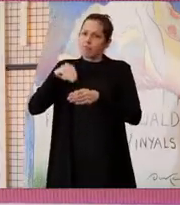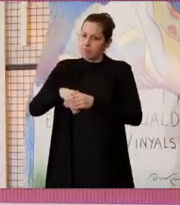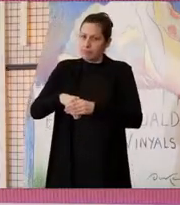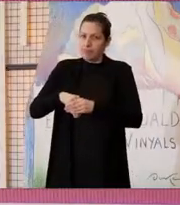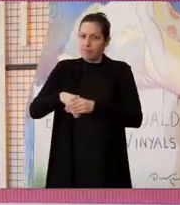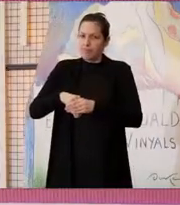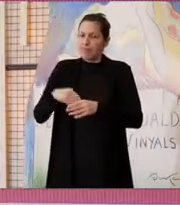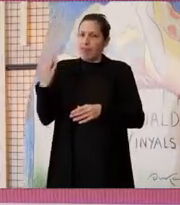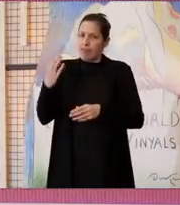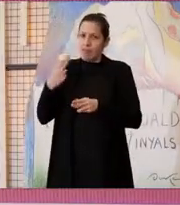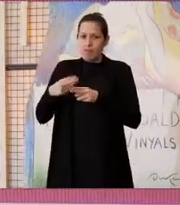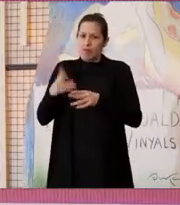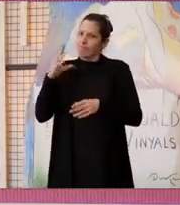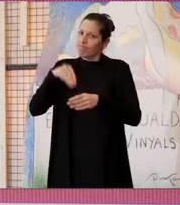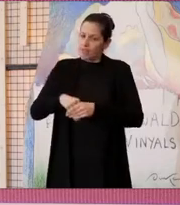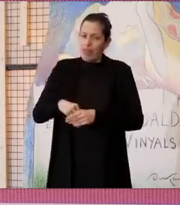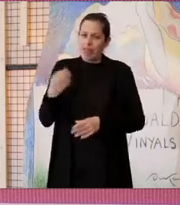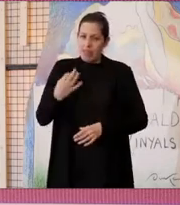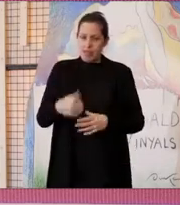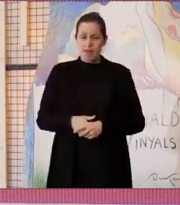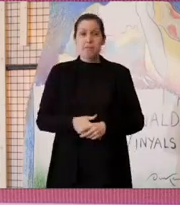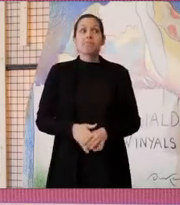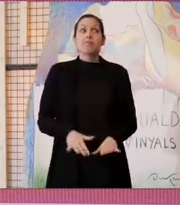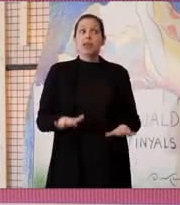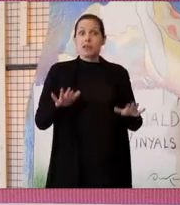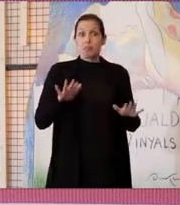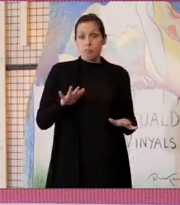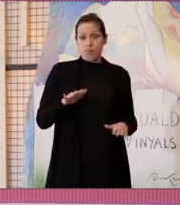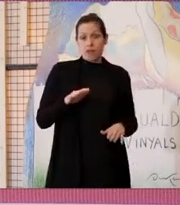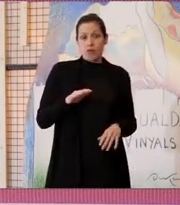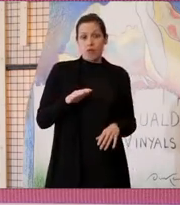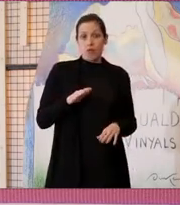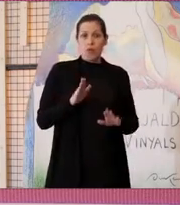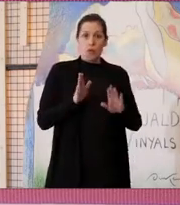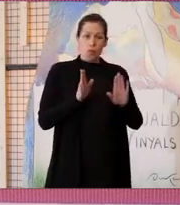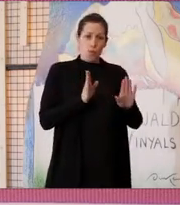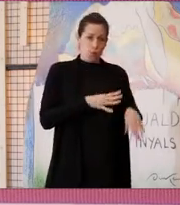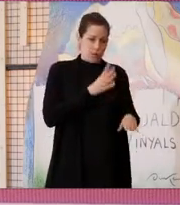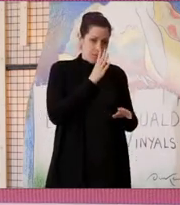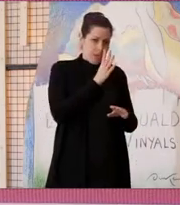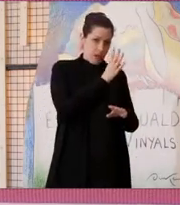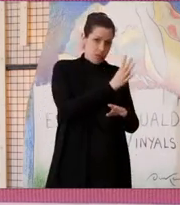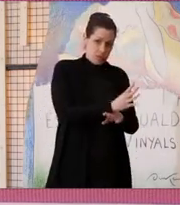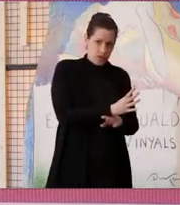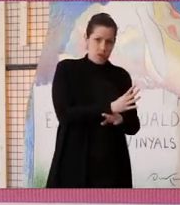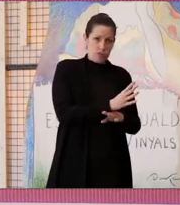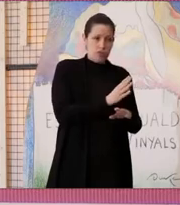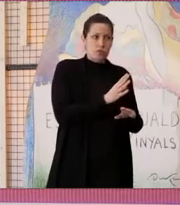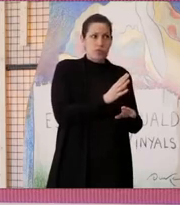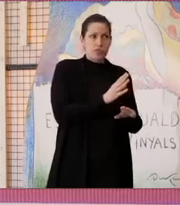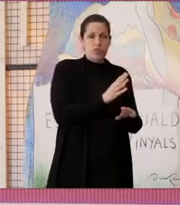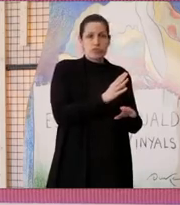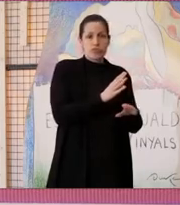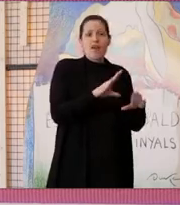cuando tenemos inauguramos esta legislatura una escuela de jóvenes feministas en Asturias